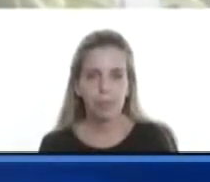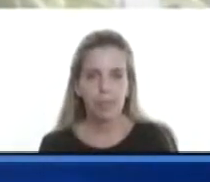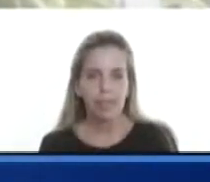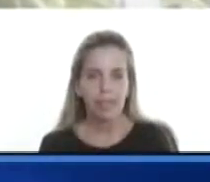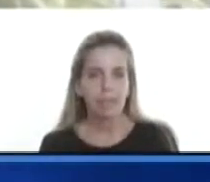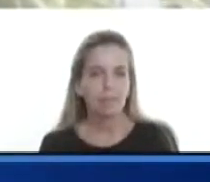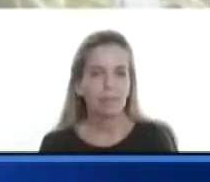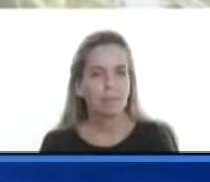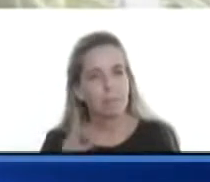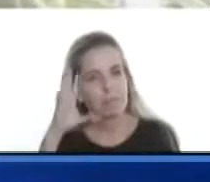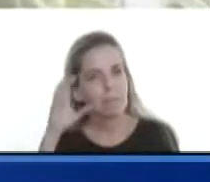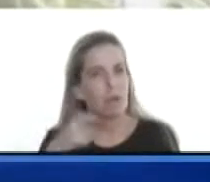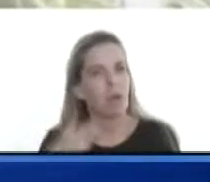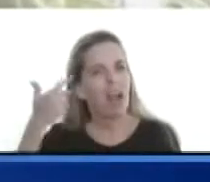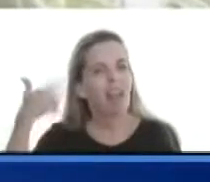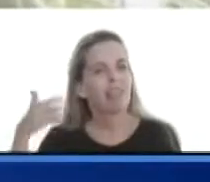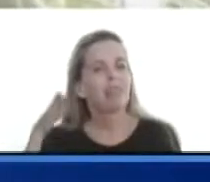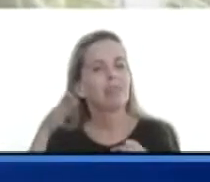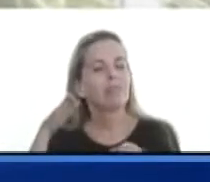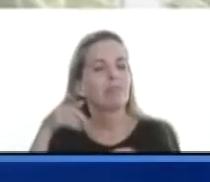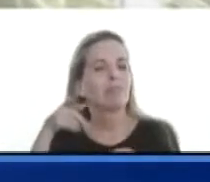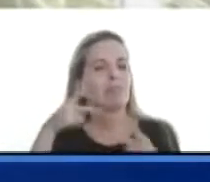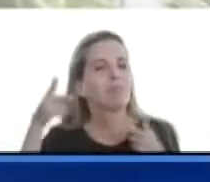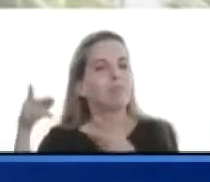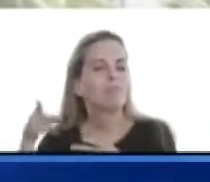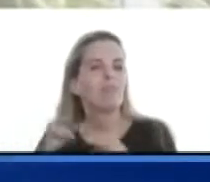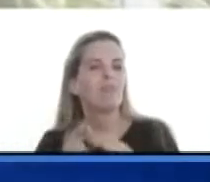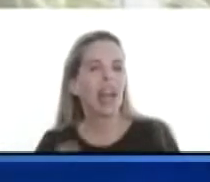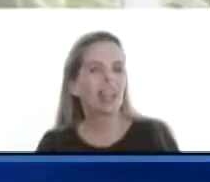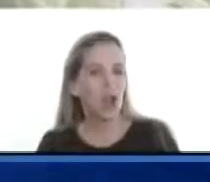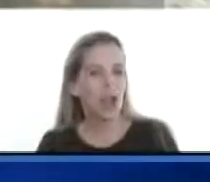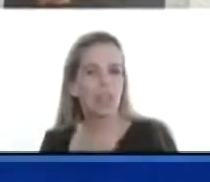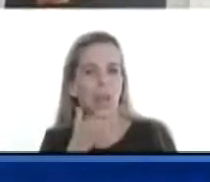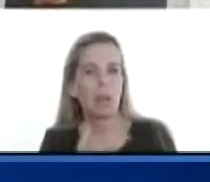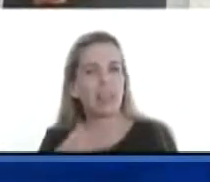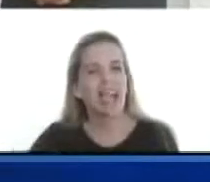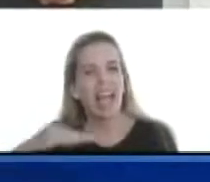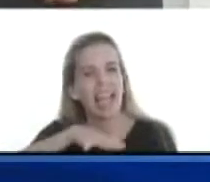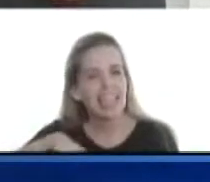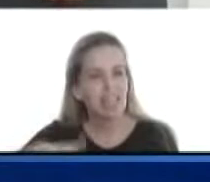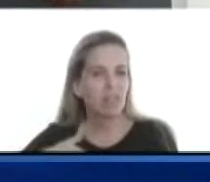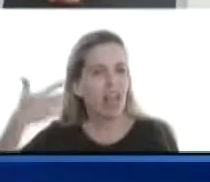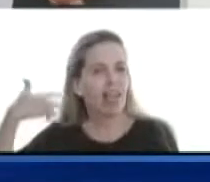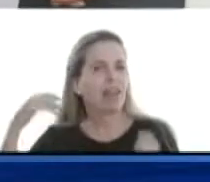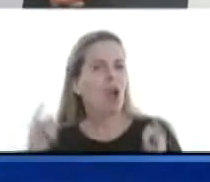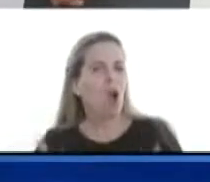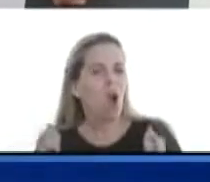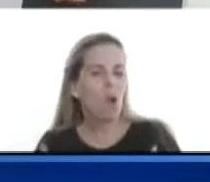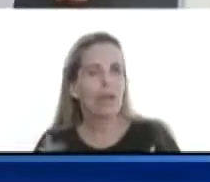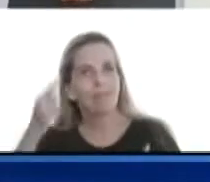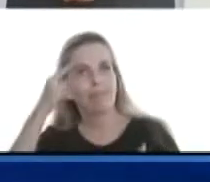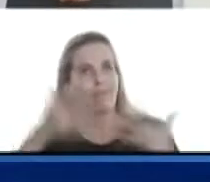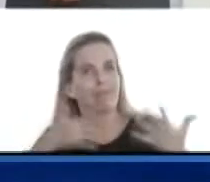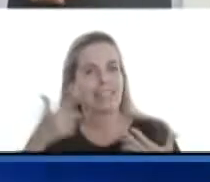Todavía recuerdo mis pasos por Villa Gesell en mi juventud, en tiempos en que mezclaba la política